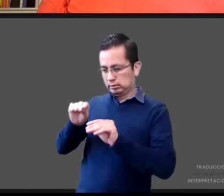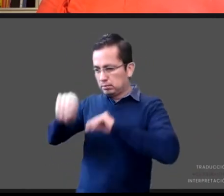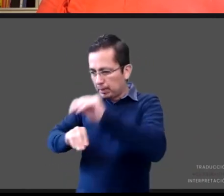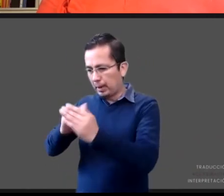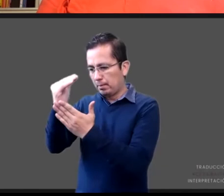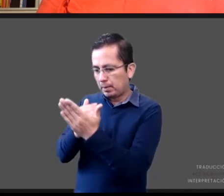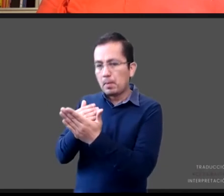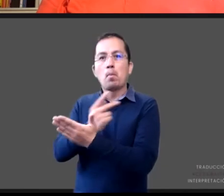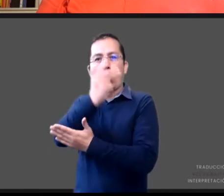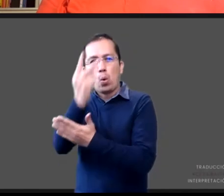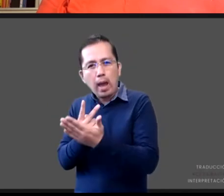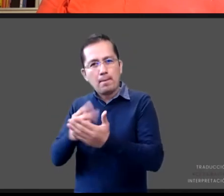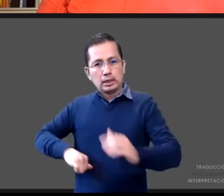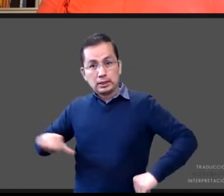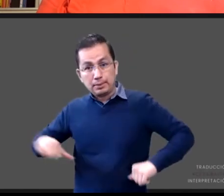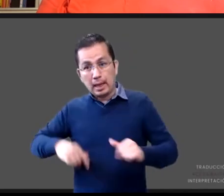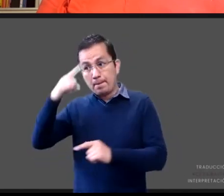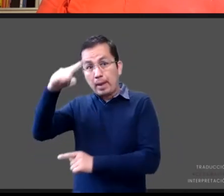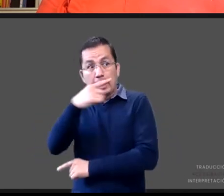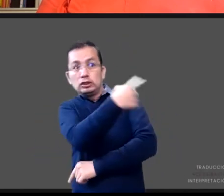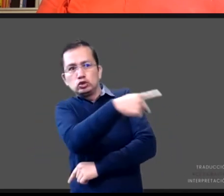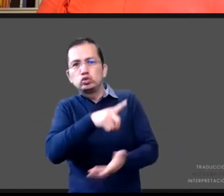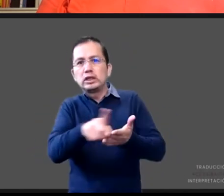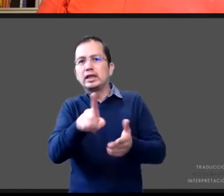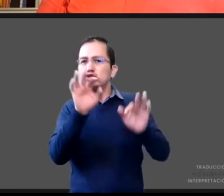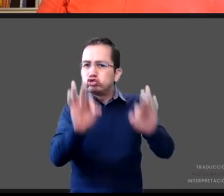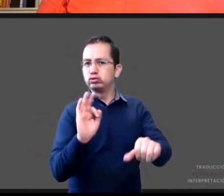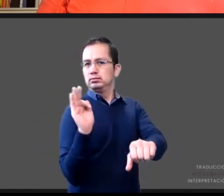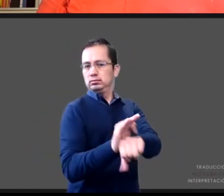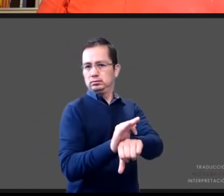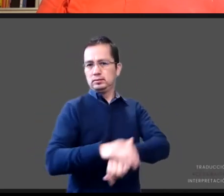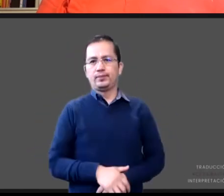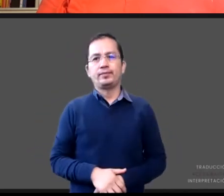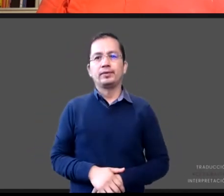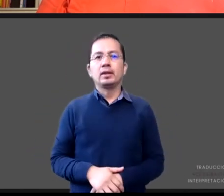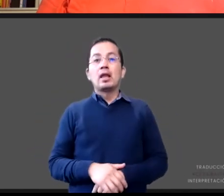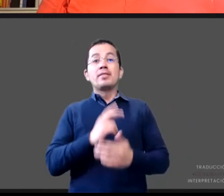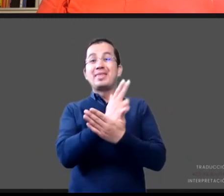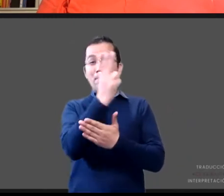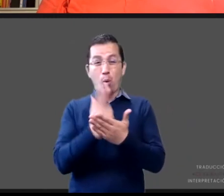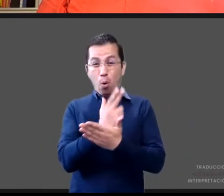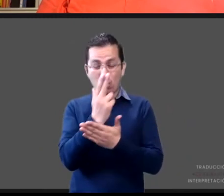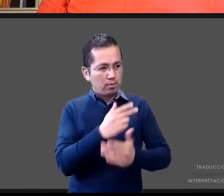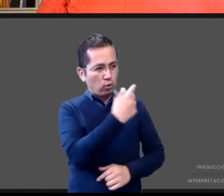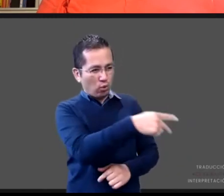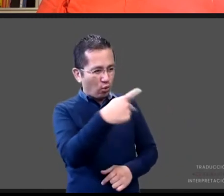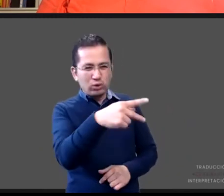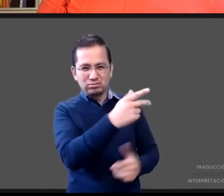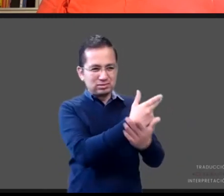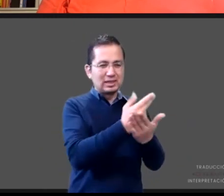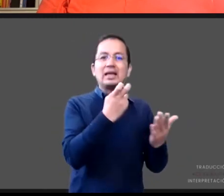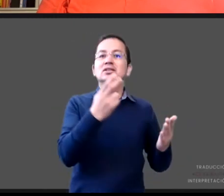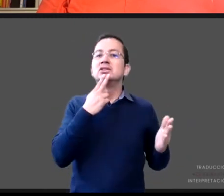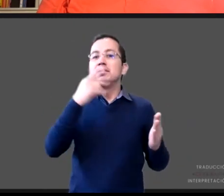realmente garantizado. Algo que me encanta de la utilización de dibujos es que es una herramienta muy pertinente para la participación, incluso para las niñas y